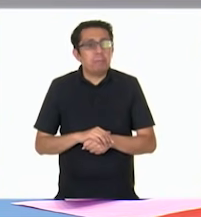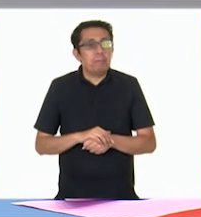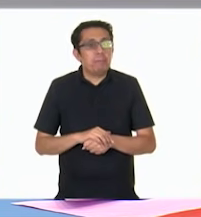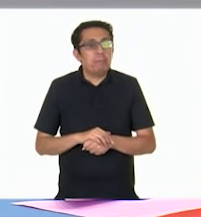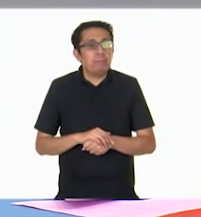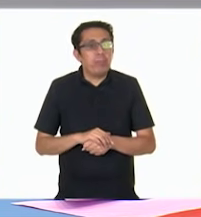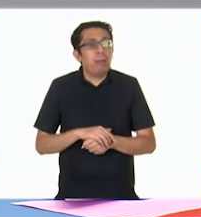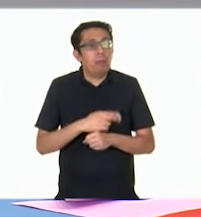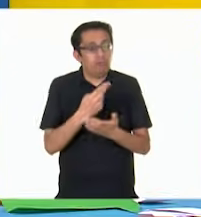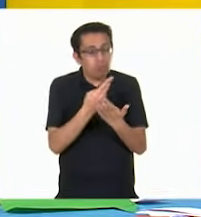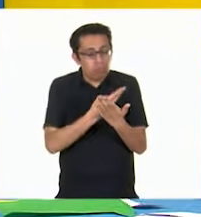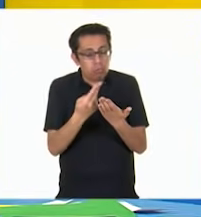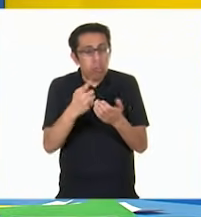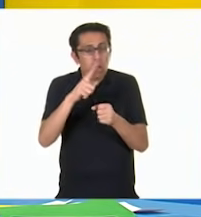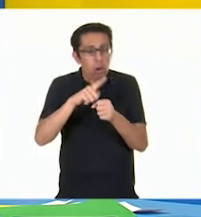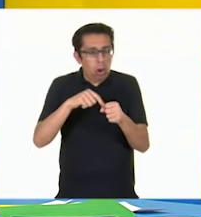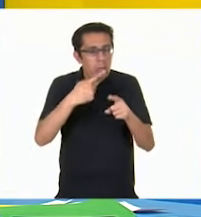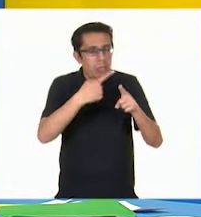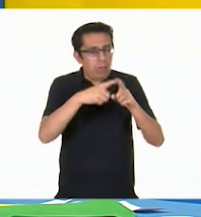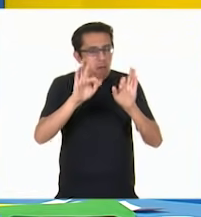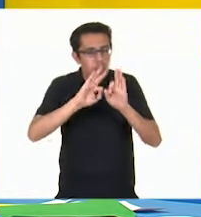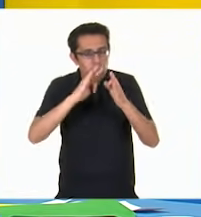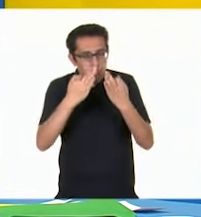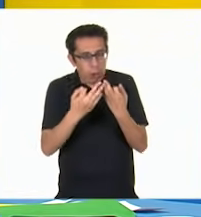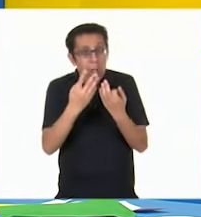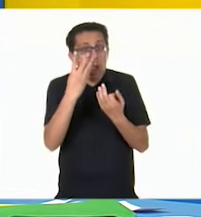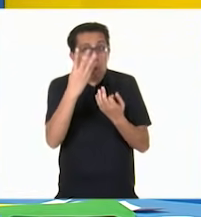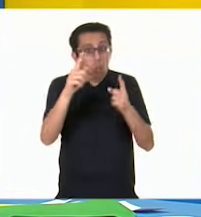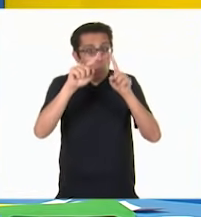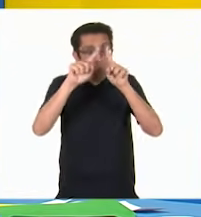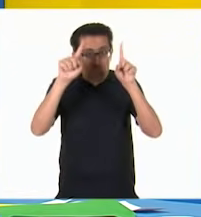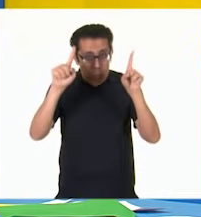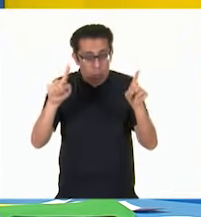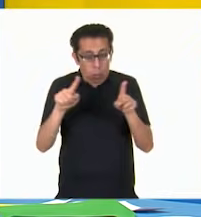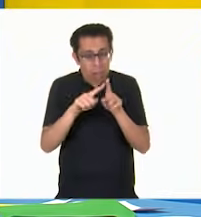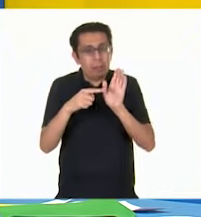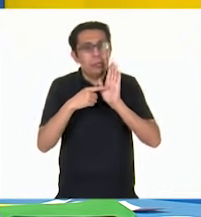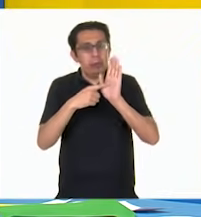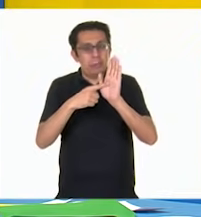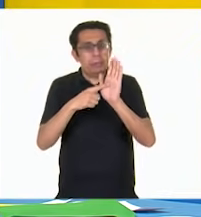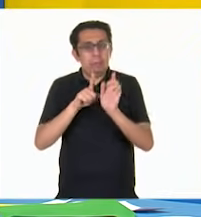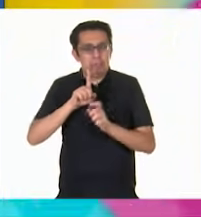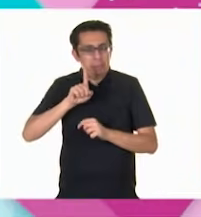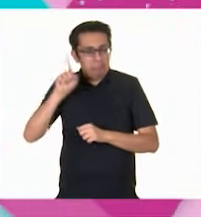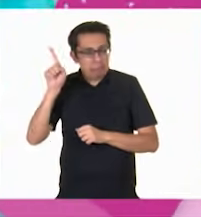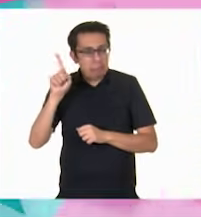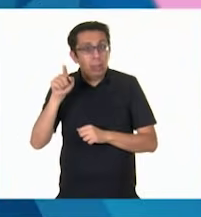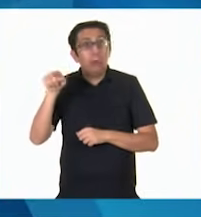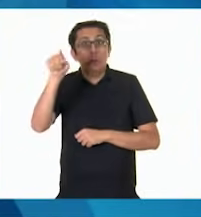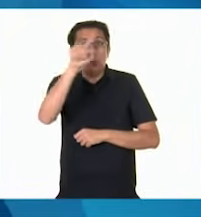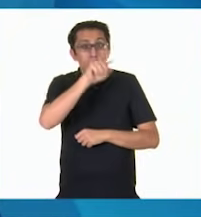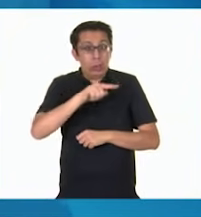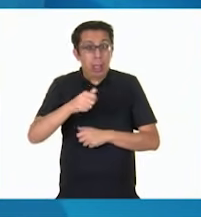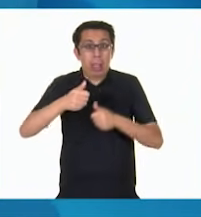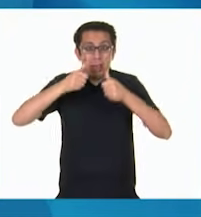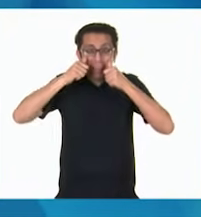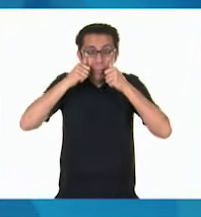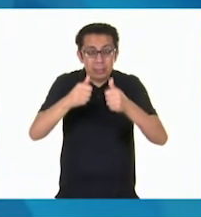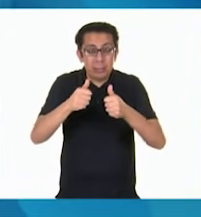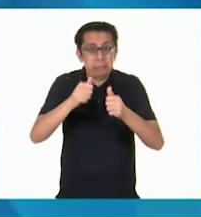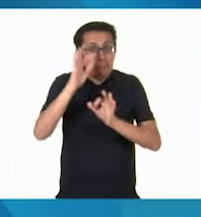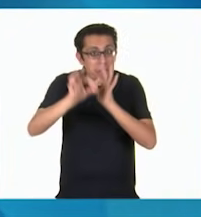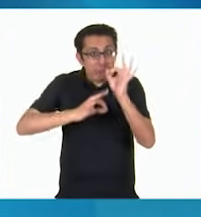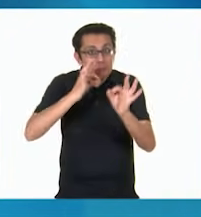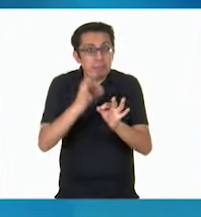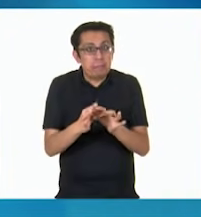iluminar algunos cuadriláteros que van a aparecer en pantalla. Niñas y niños, pongan mucha atención. ¿Están